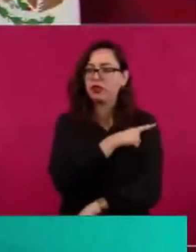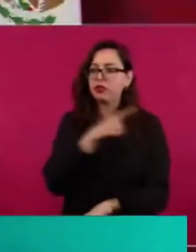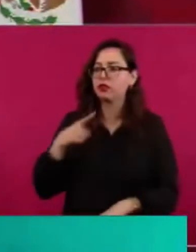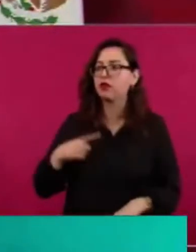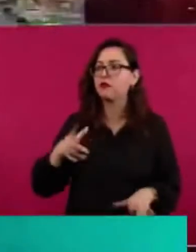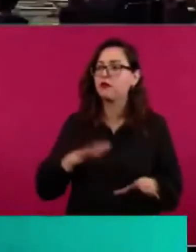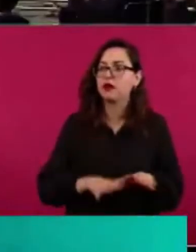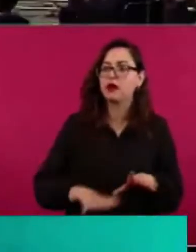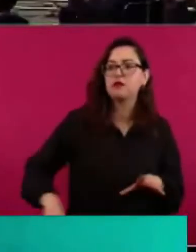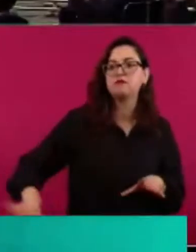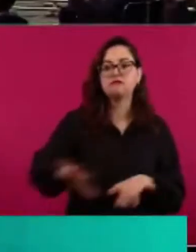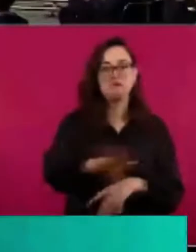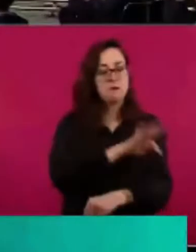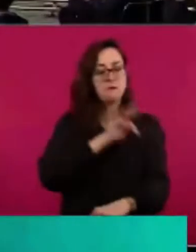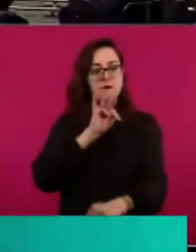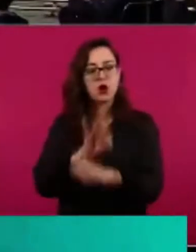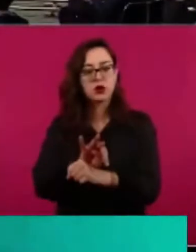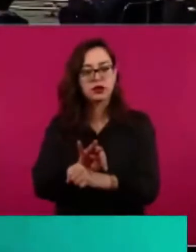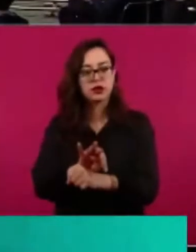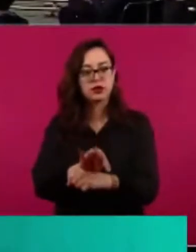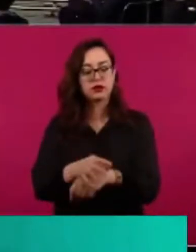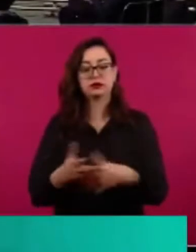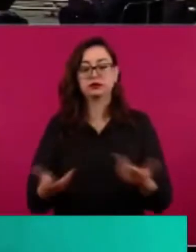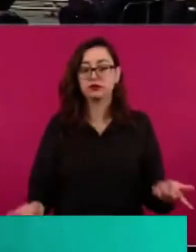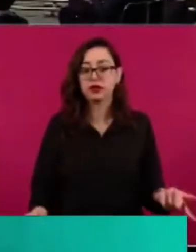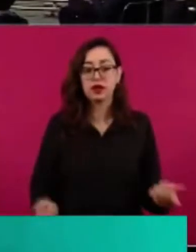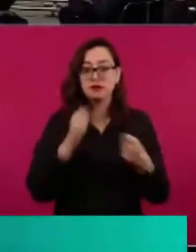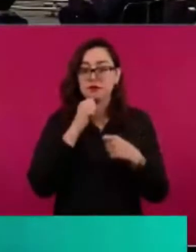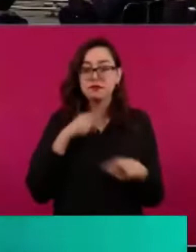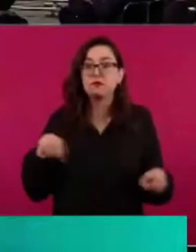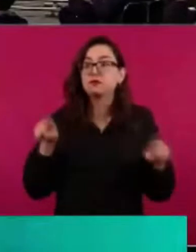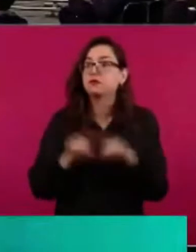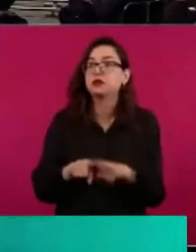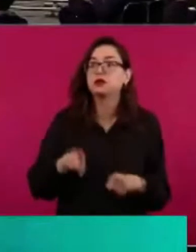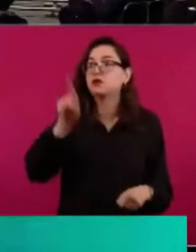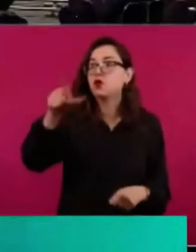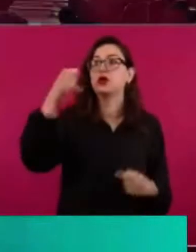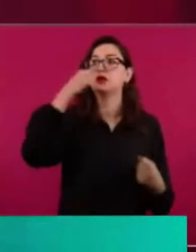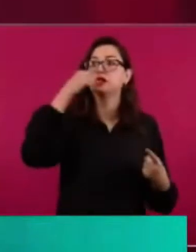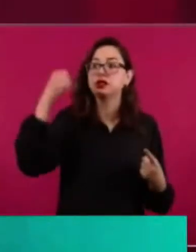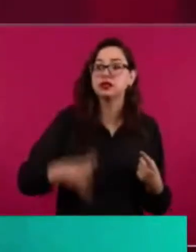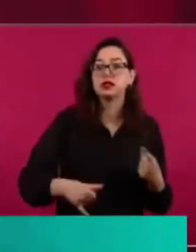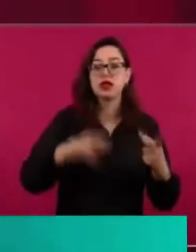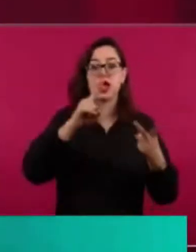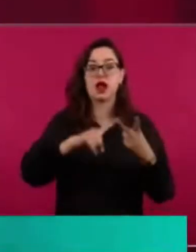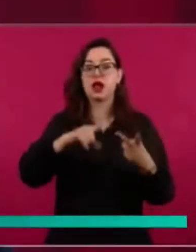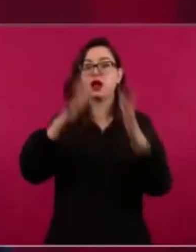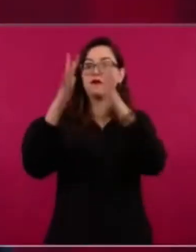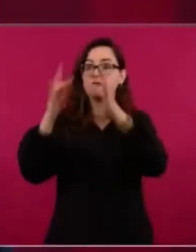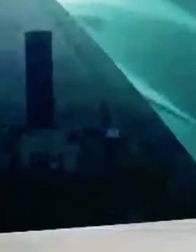en Italia? ¿Cómo está en Francia? ¿Cómo está en España?